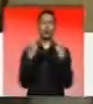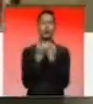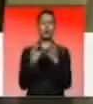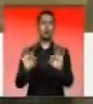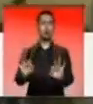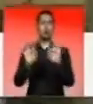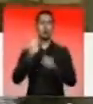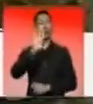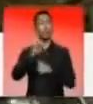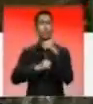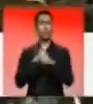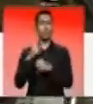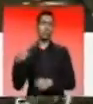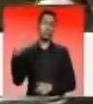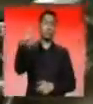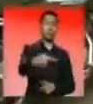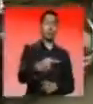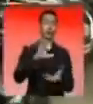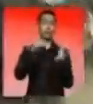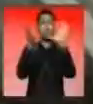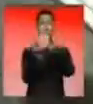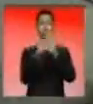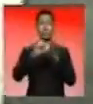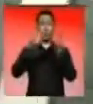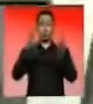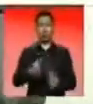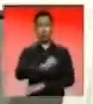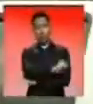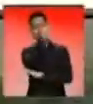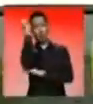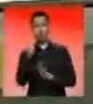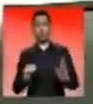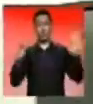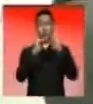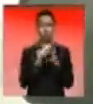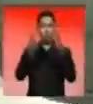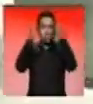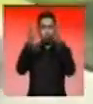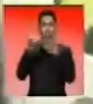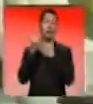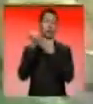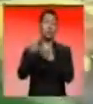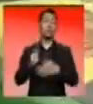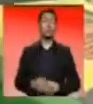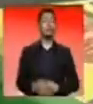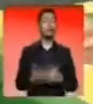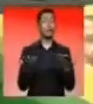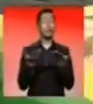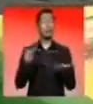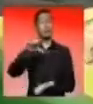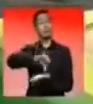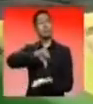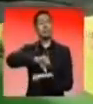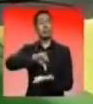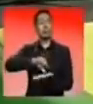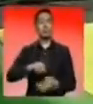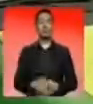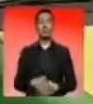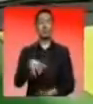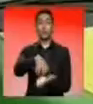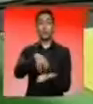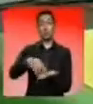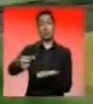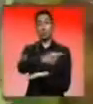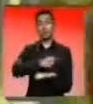próximos 4 años si la Revolución Ciudadana vuelve a ganar los comicios. Reportó Alfonso Reyes Cruzati desde la provincia